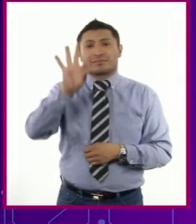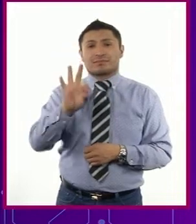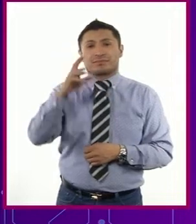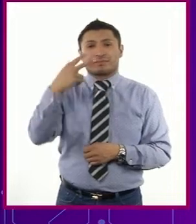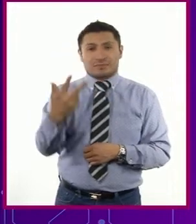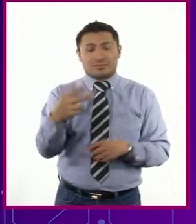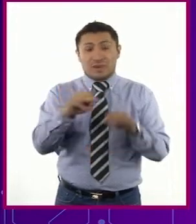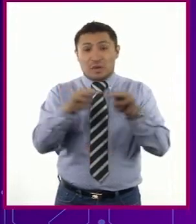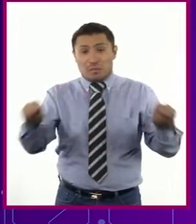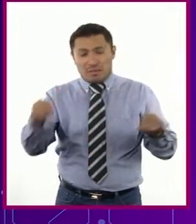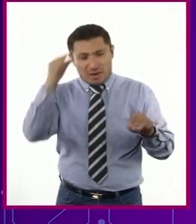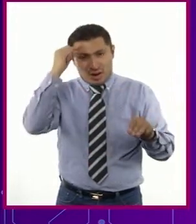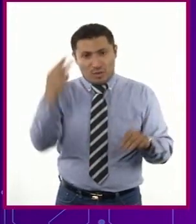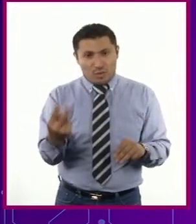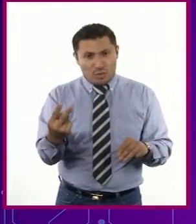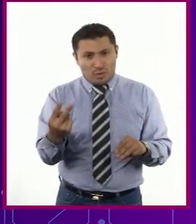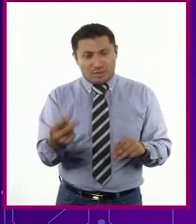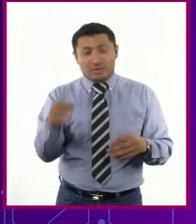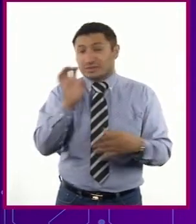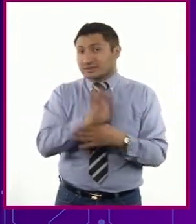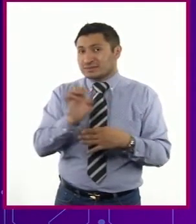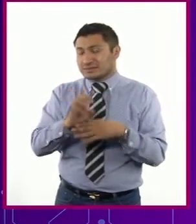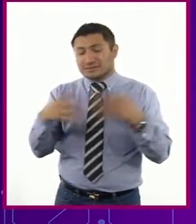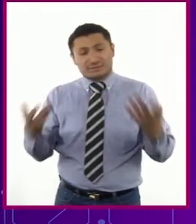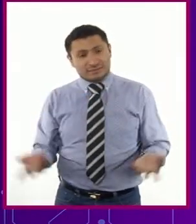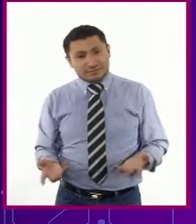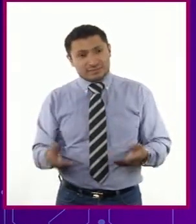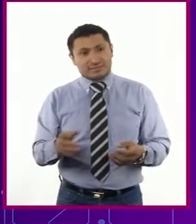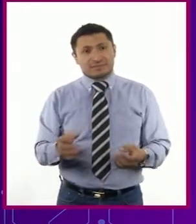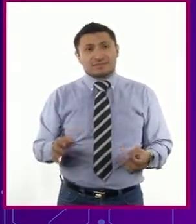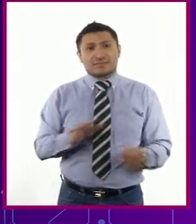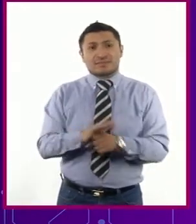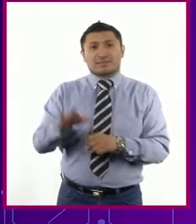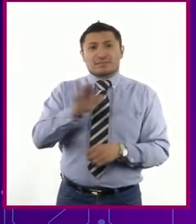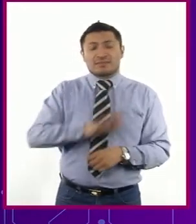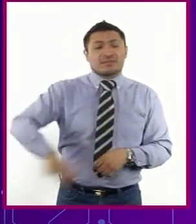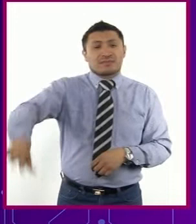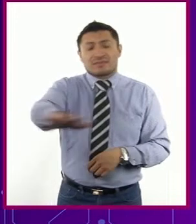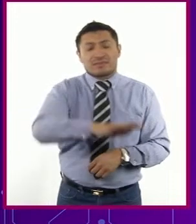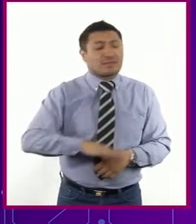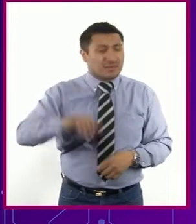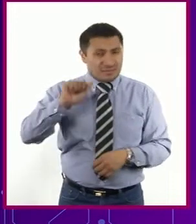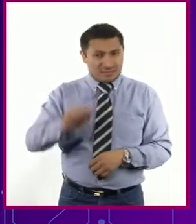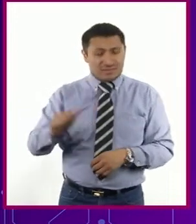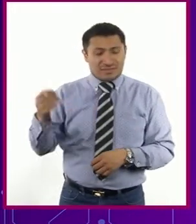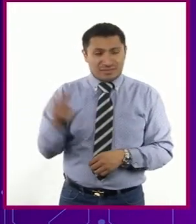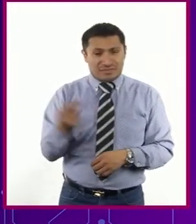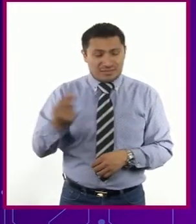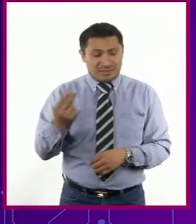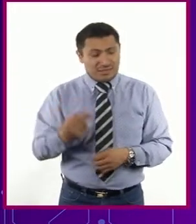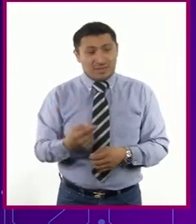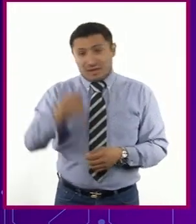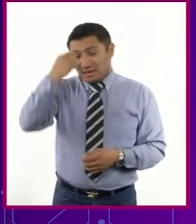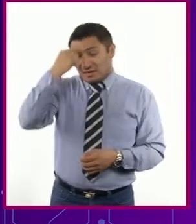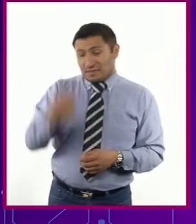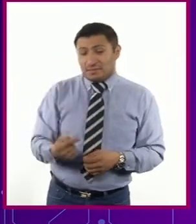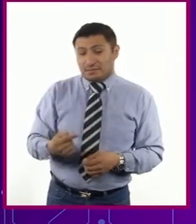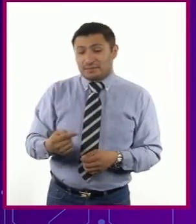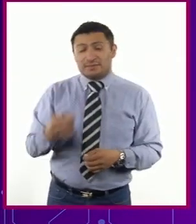77.248 metros cuadrados. Por lo tanto, la cantidad de alfombra necesaria para el trabajo que nos ocupa es